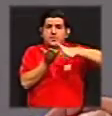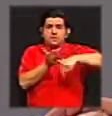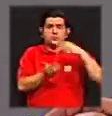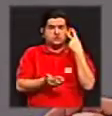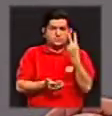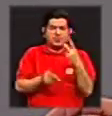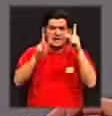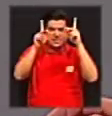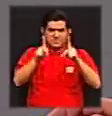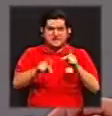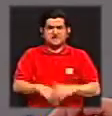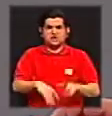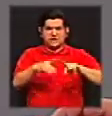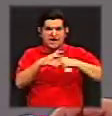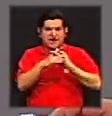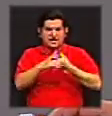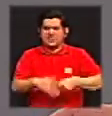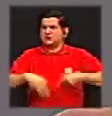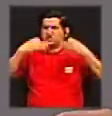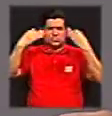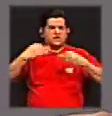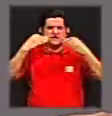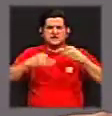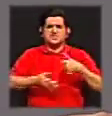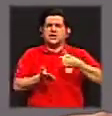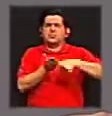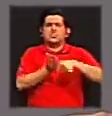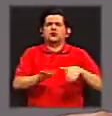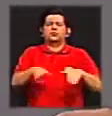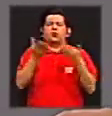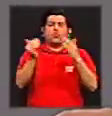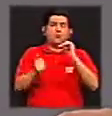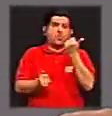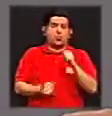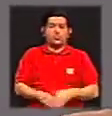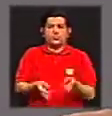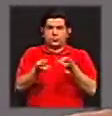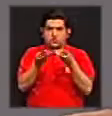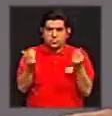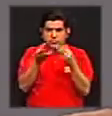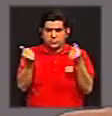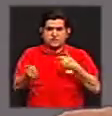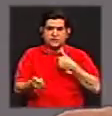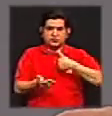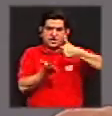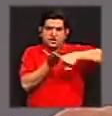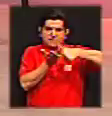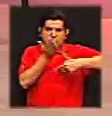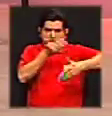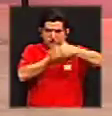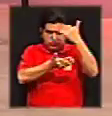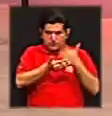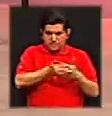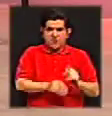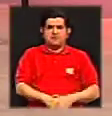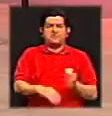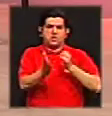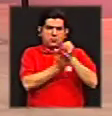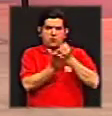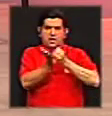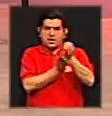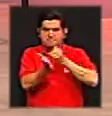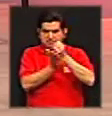el que al principio estaba indeciso. Otra forma es ver los resultados de elecciones anteriores, ¿verdad? Como las